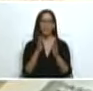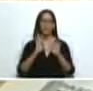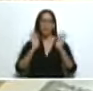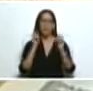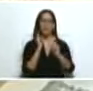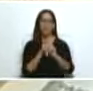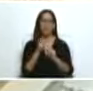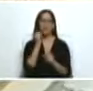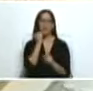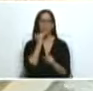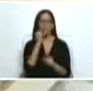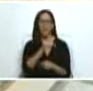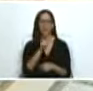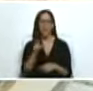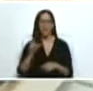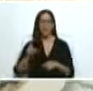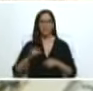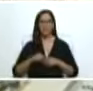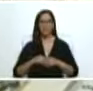de la gente.